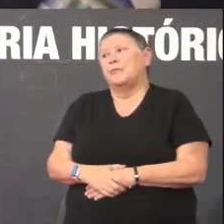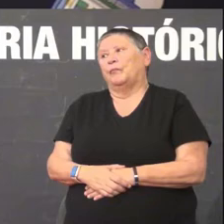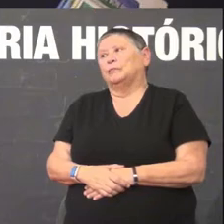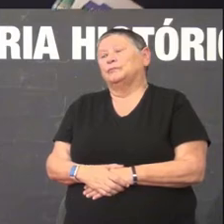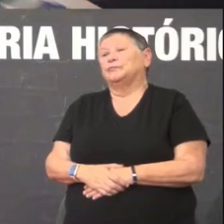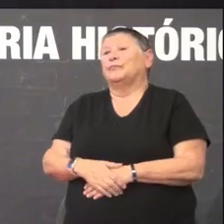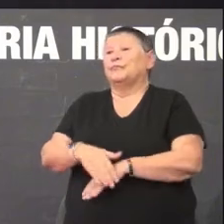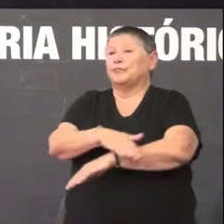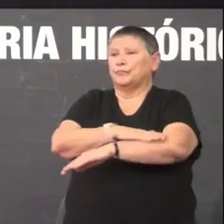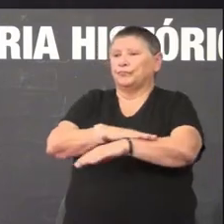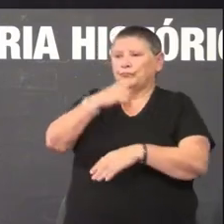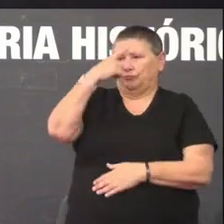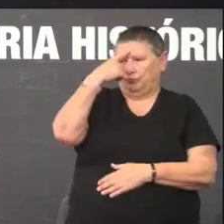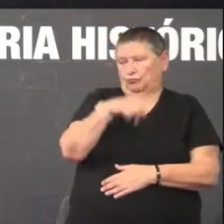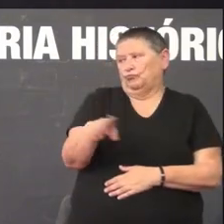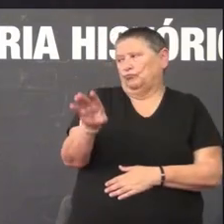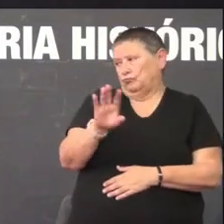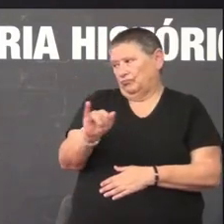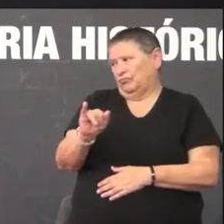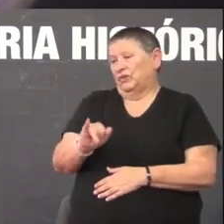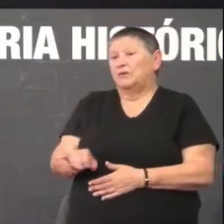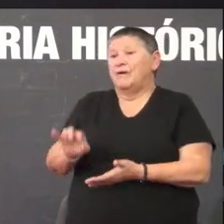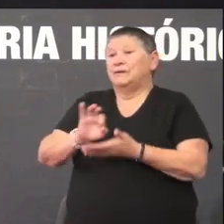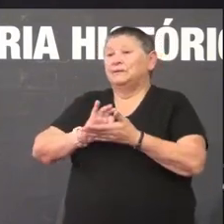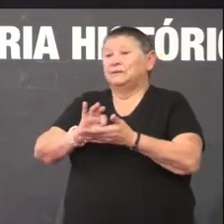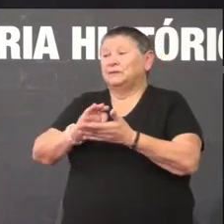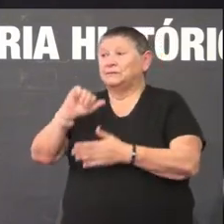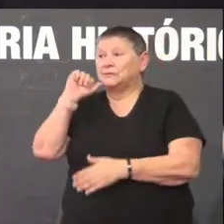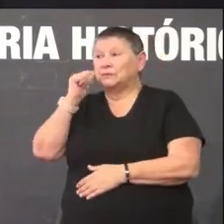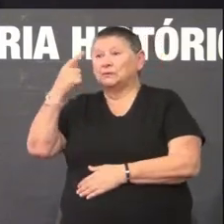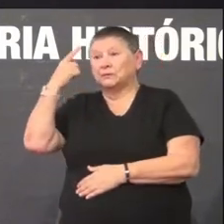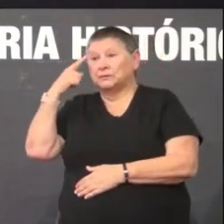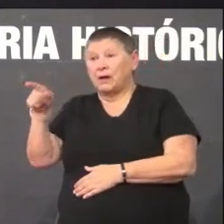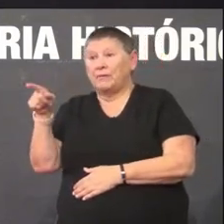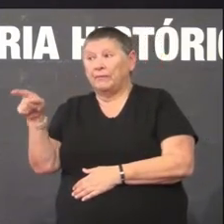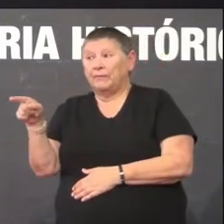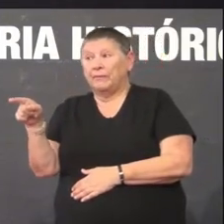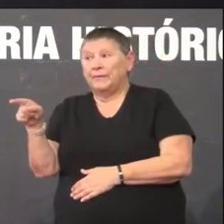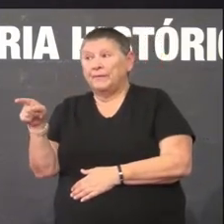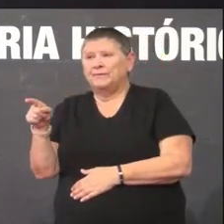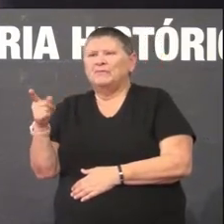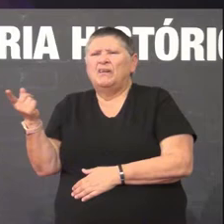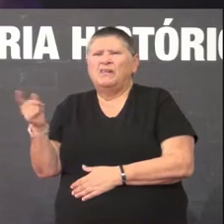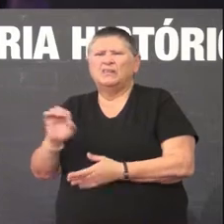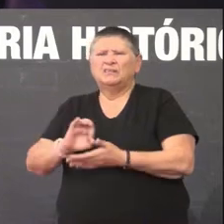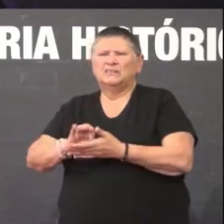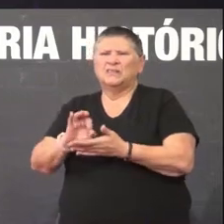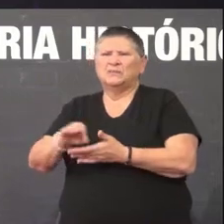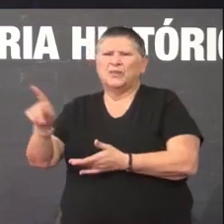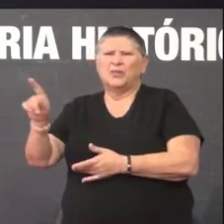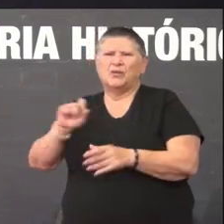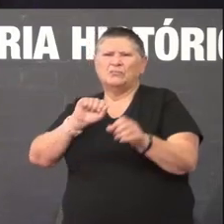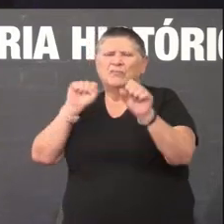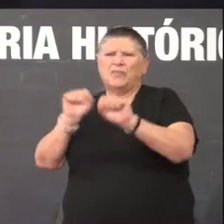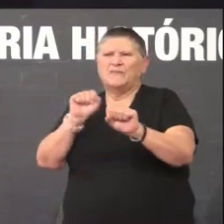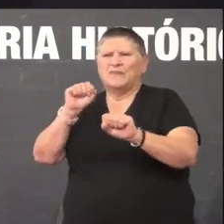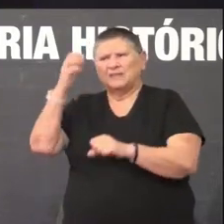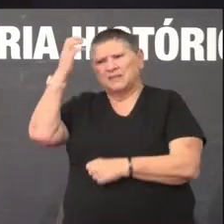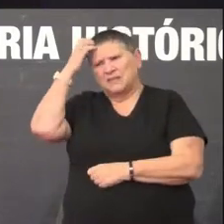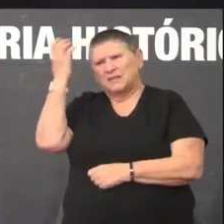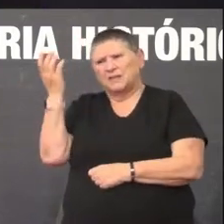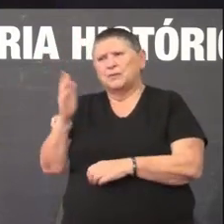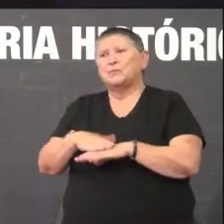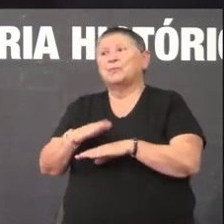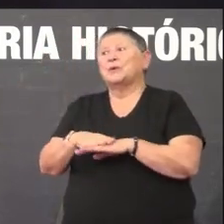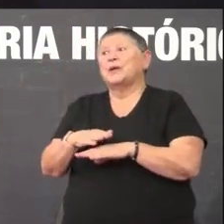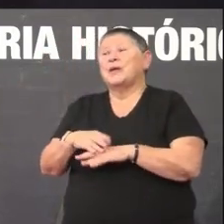¿El gobierno lo sabía? Lo sabía. ¿El servicio secreto actuó en defensa del...? ¿Por qué actuaban en defensa del rey? Porque consideraban que era la seguridad,